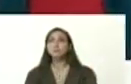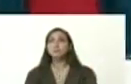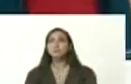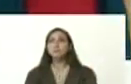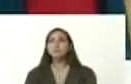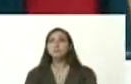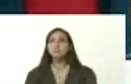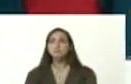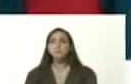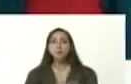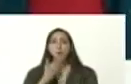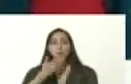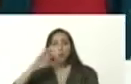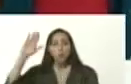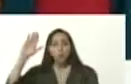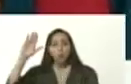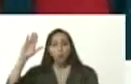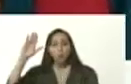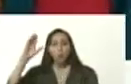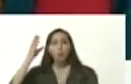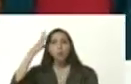Juro por el Dios de mis padres,